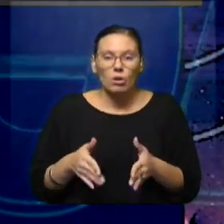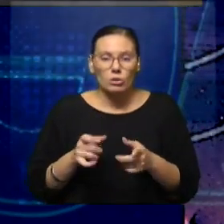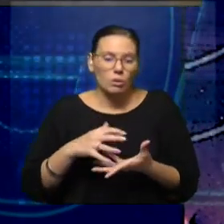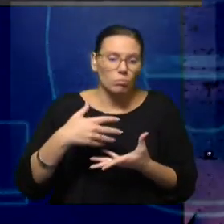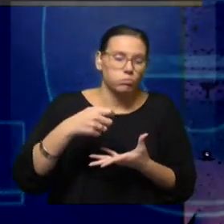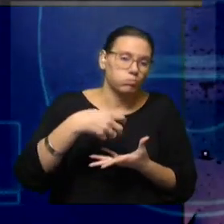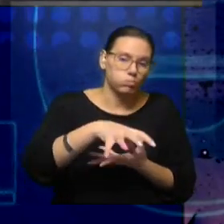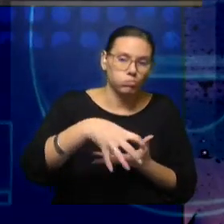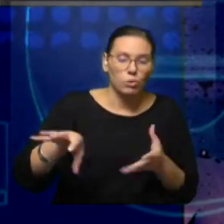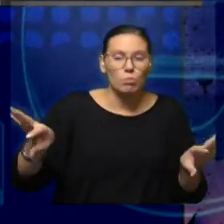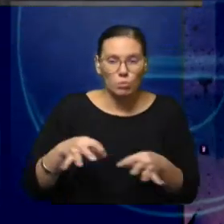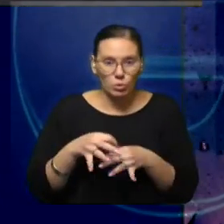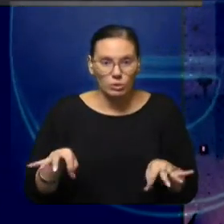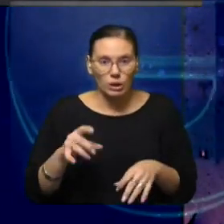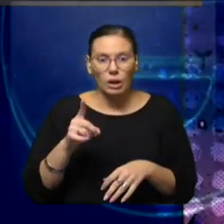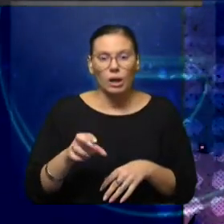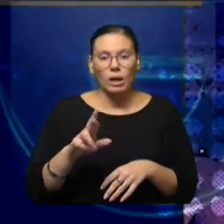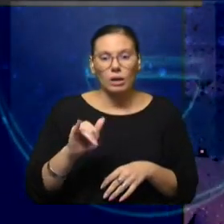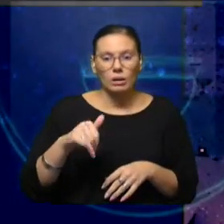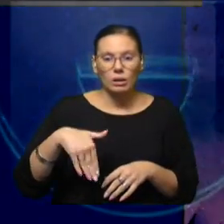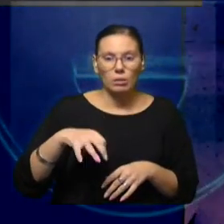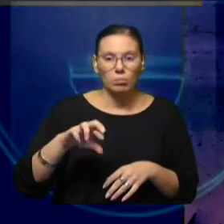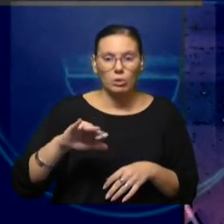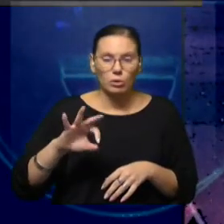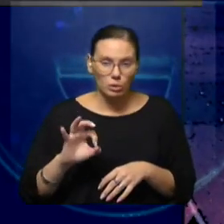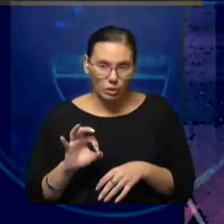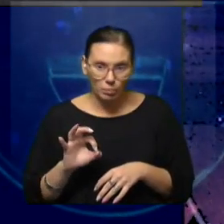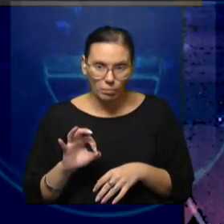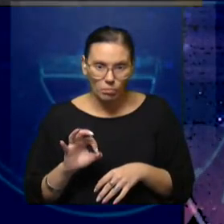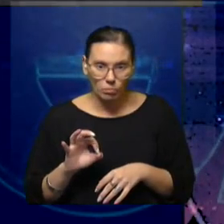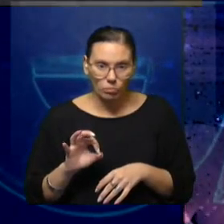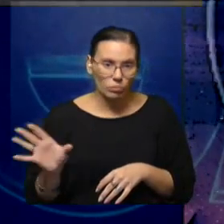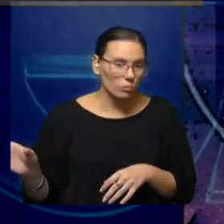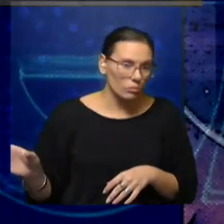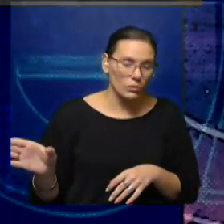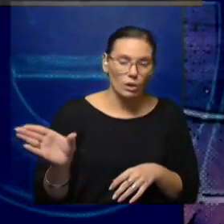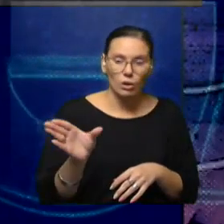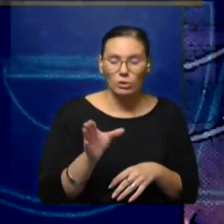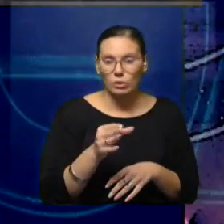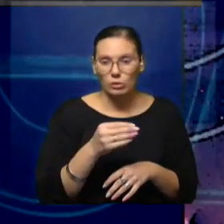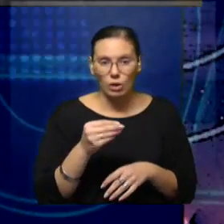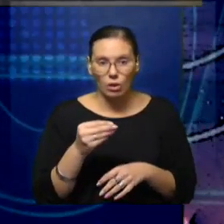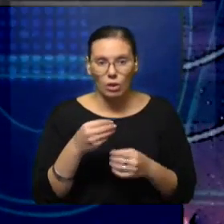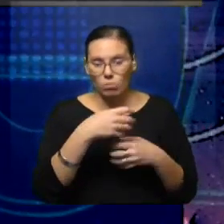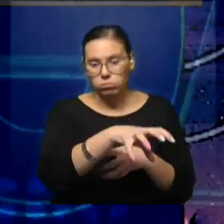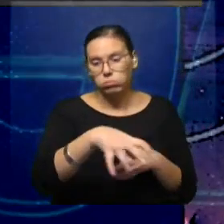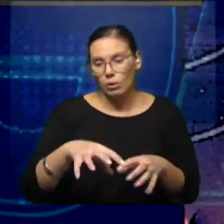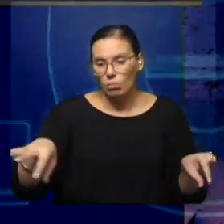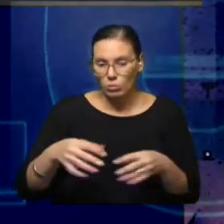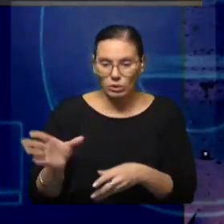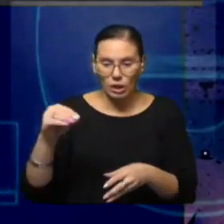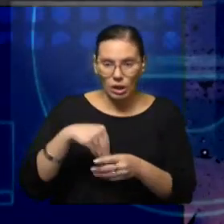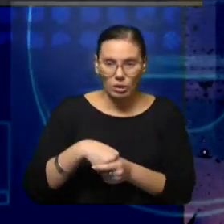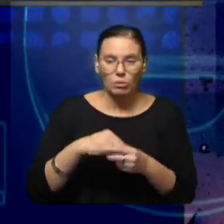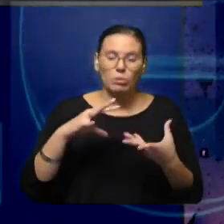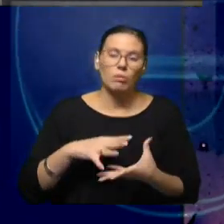estilos. Entonces Grimorio se compone como por todos esos estilos en una gran como